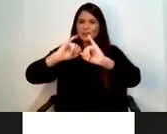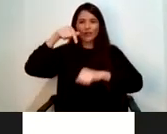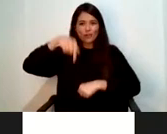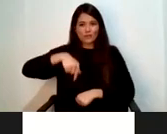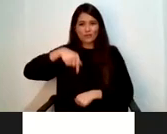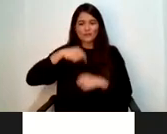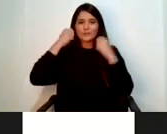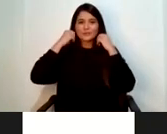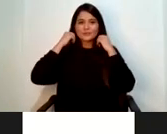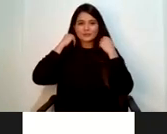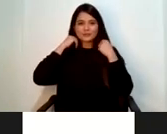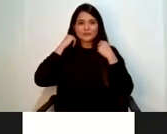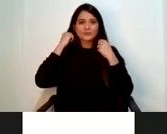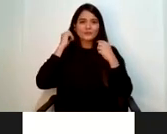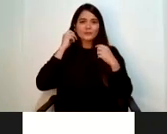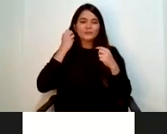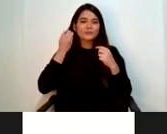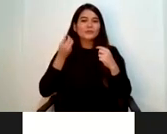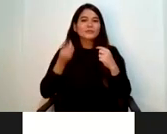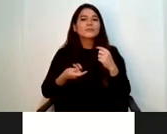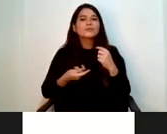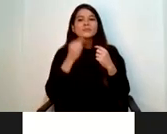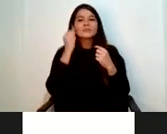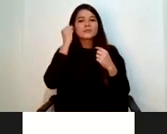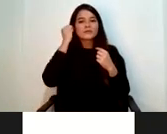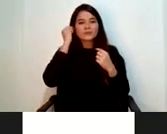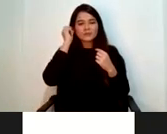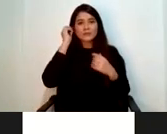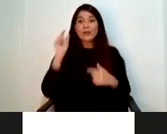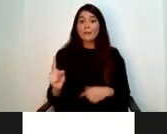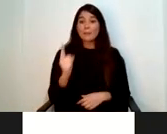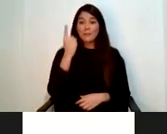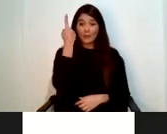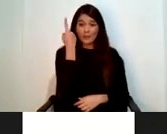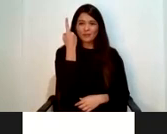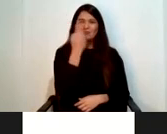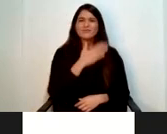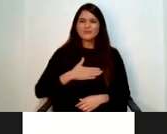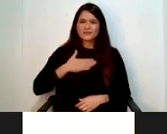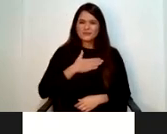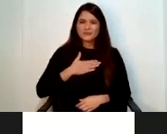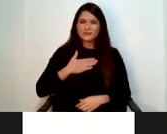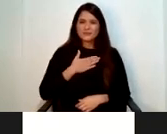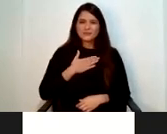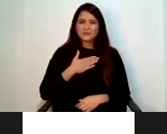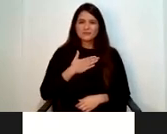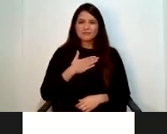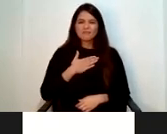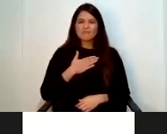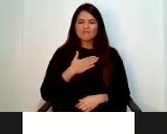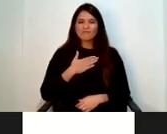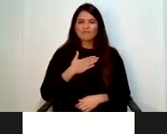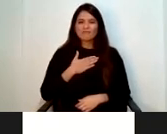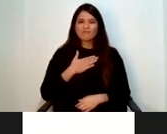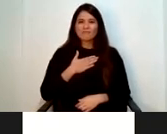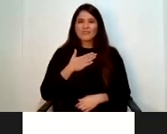hoy. Y lo primero que me gustaría que quedara